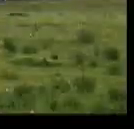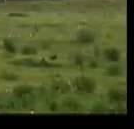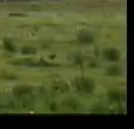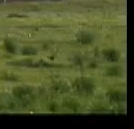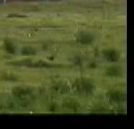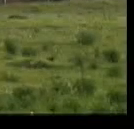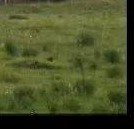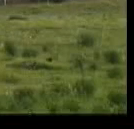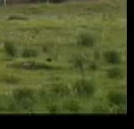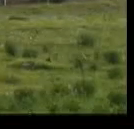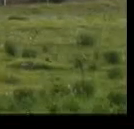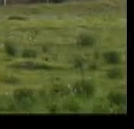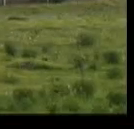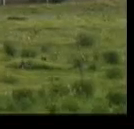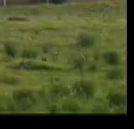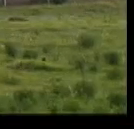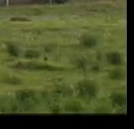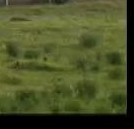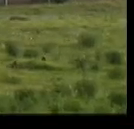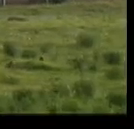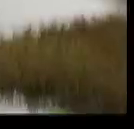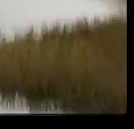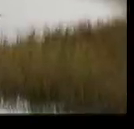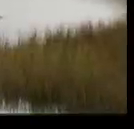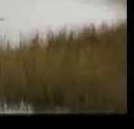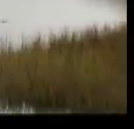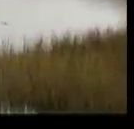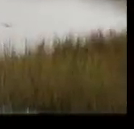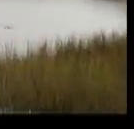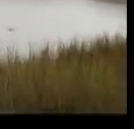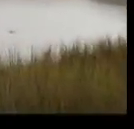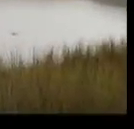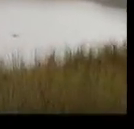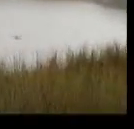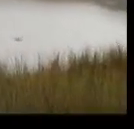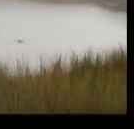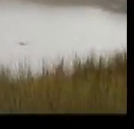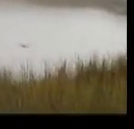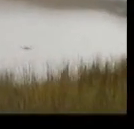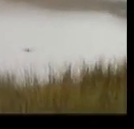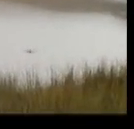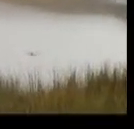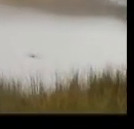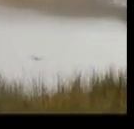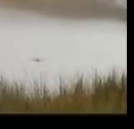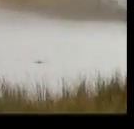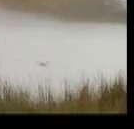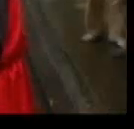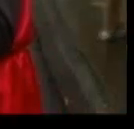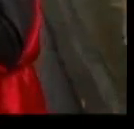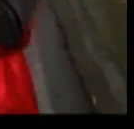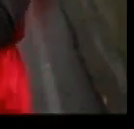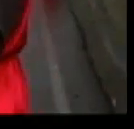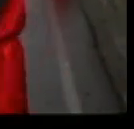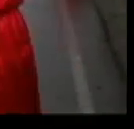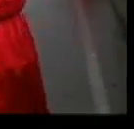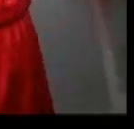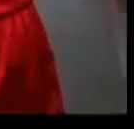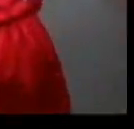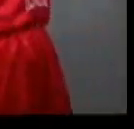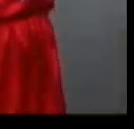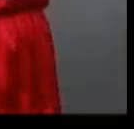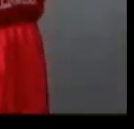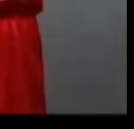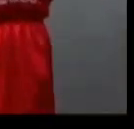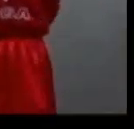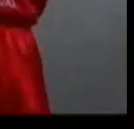Pillaro es cuna de Rumiñahui, un lugar mágico donde conviven las costumbres prehispánicas y coloniales, generando una